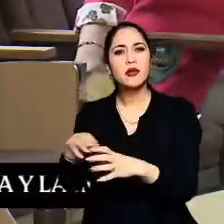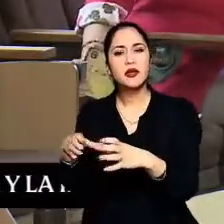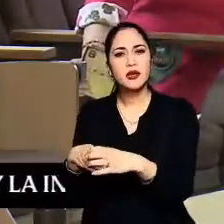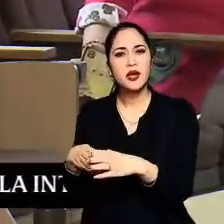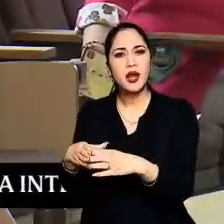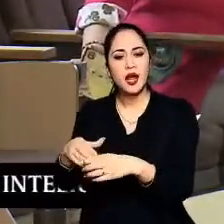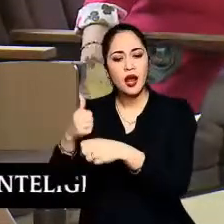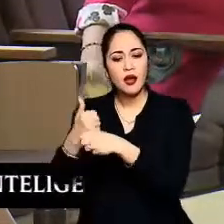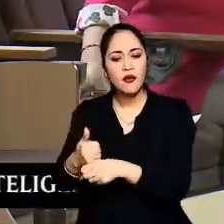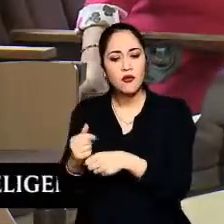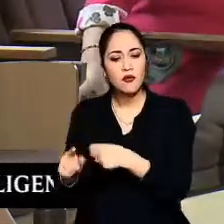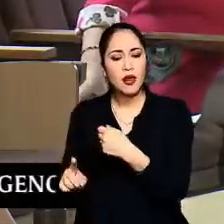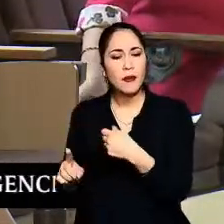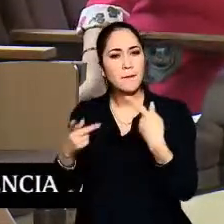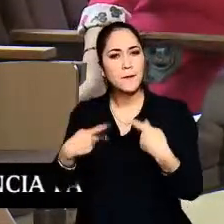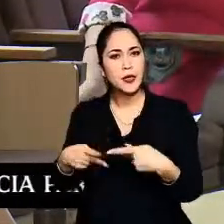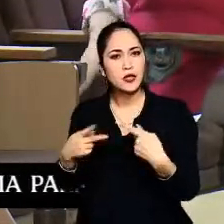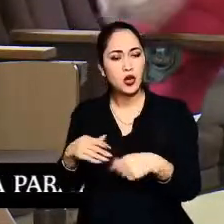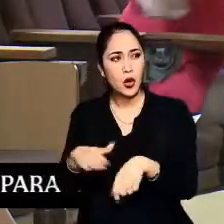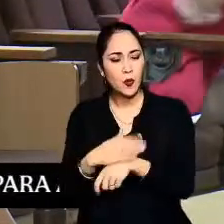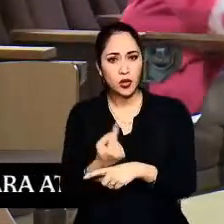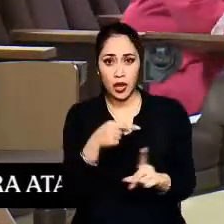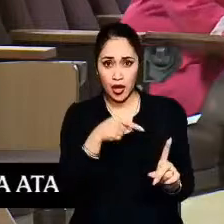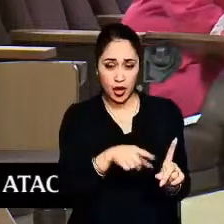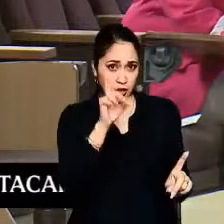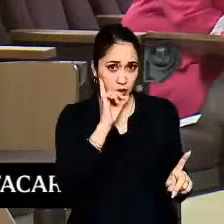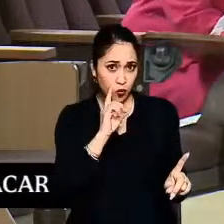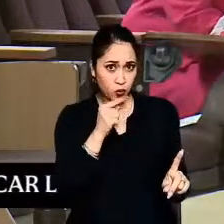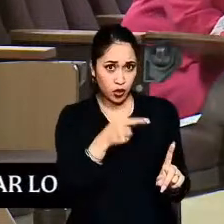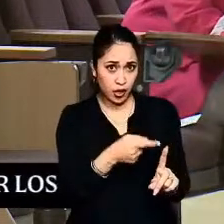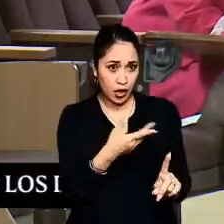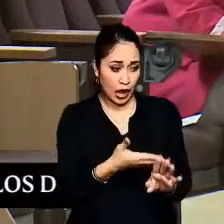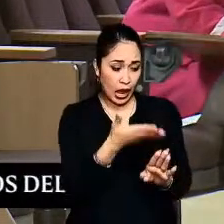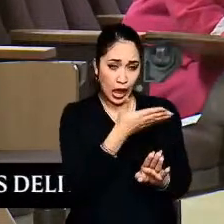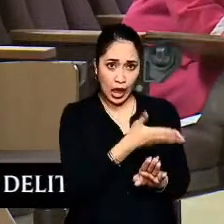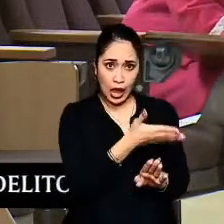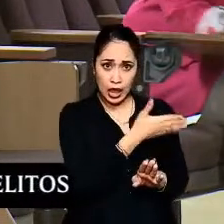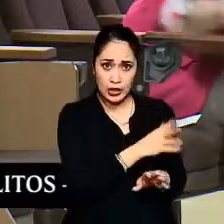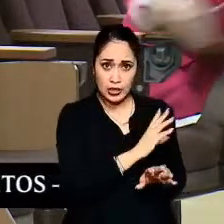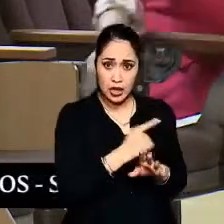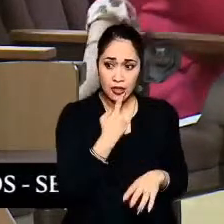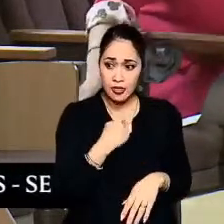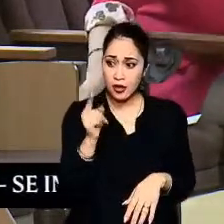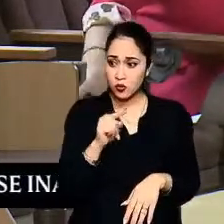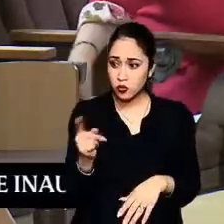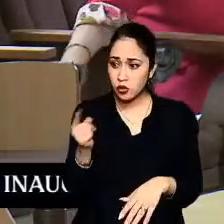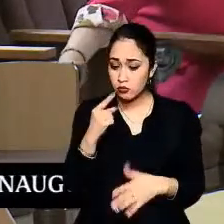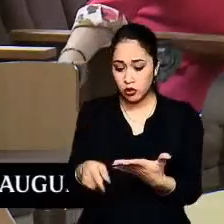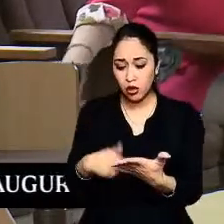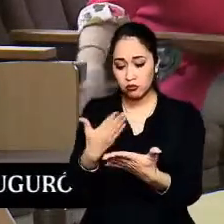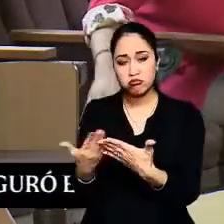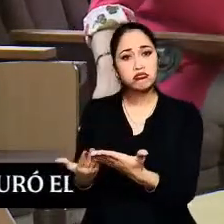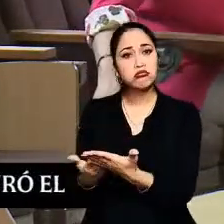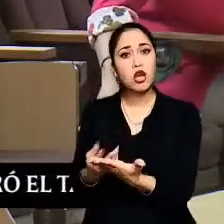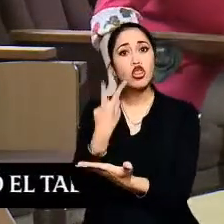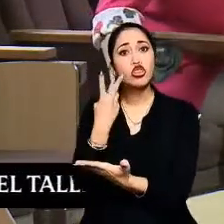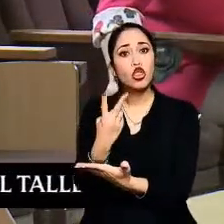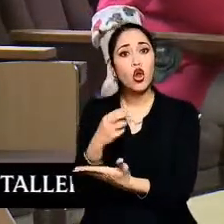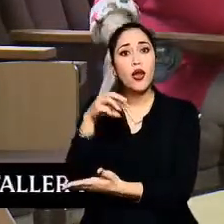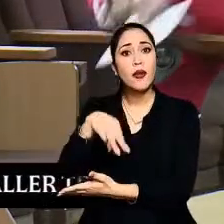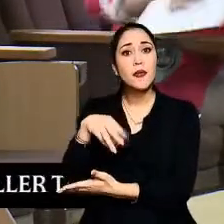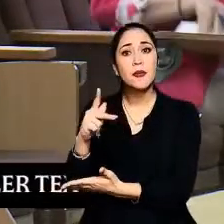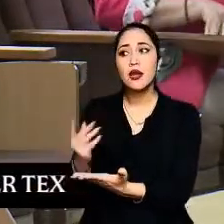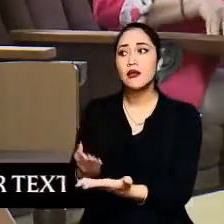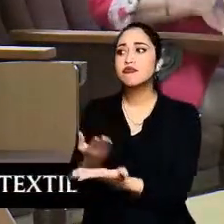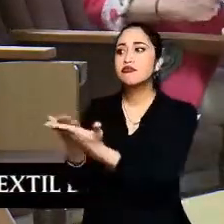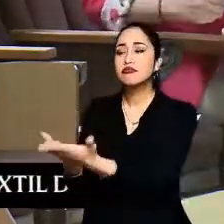feminicidios, porque en el caso de esta joven hay antecedentes, 2, de que ya había presentado denuncias ante el Ministerio Público contra su agresor,